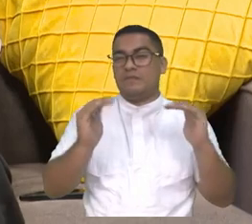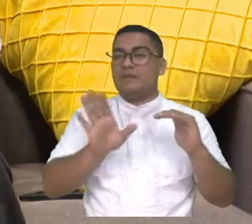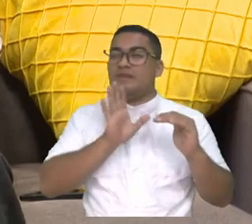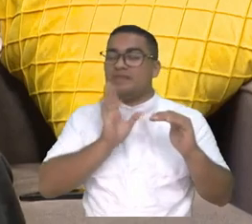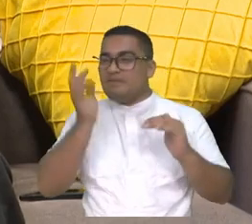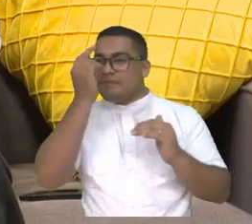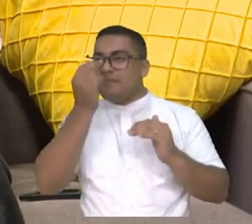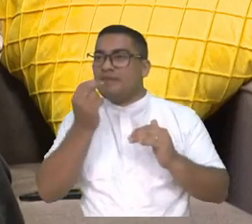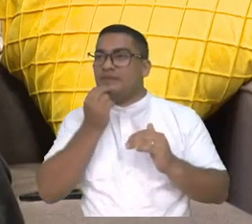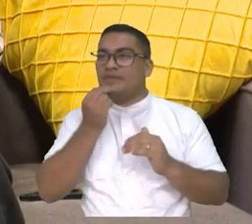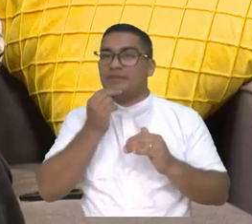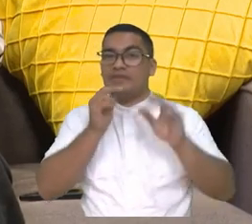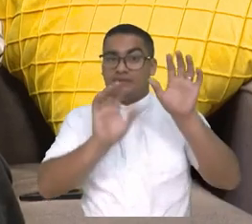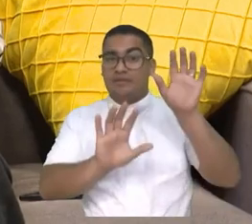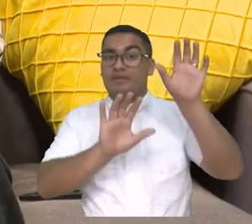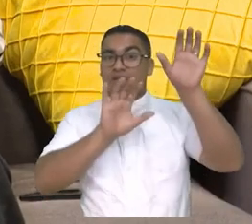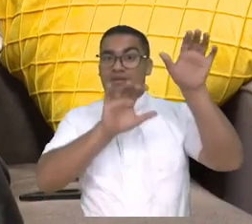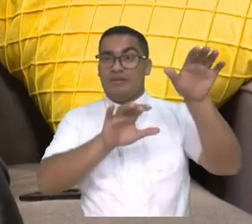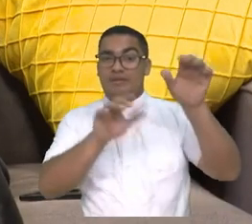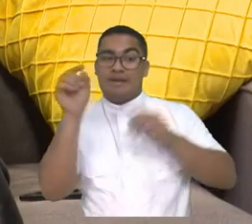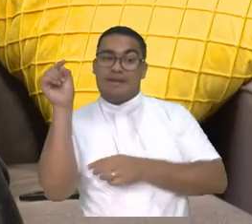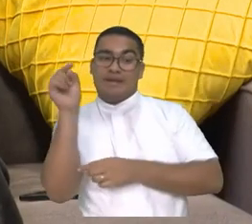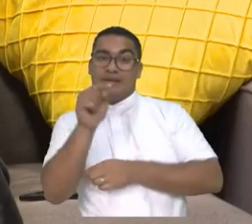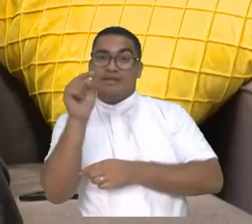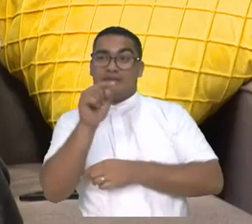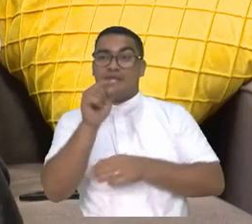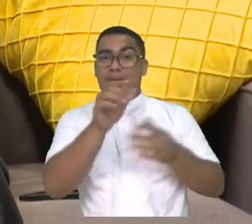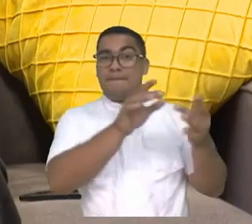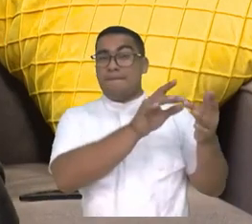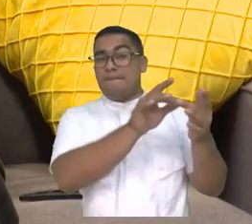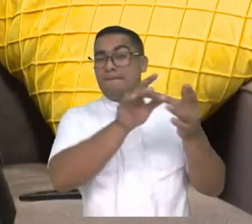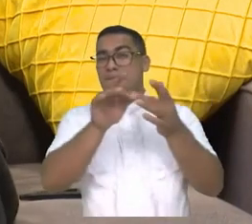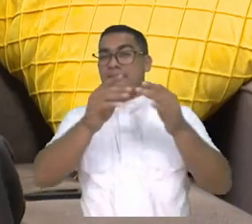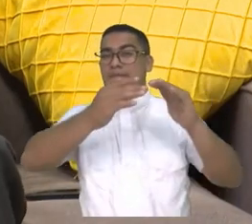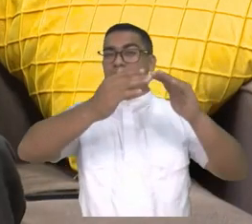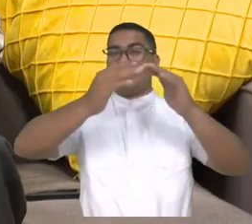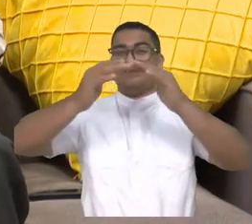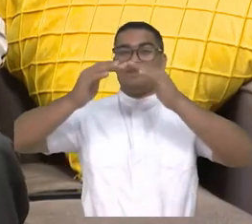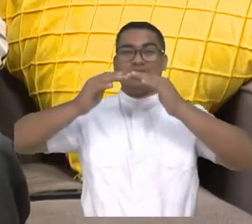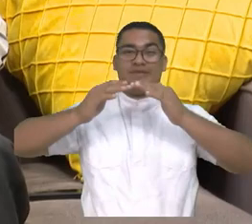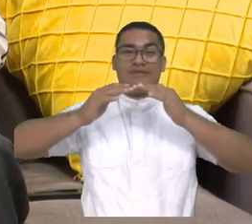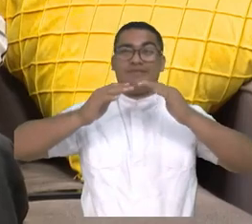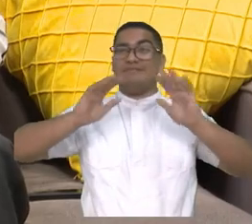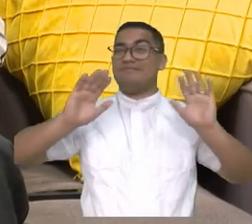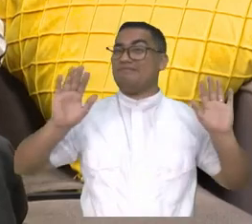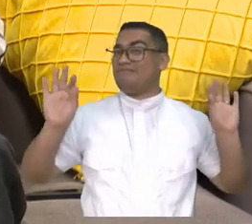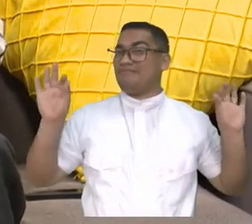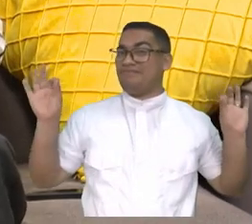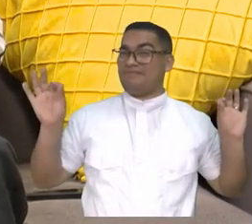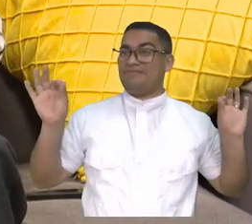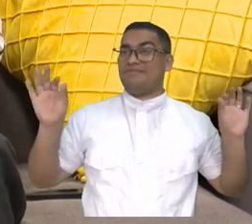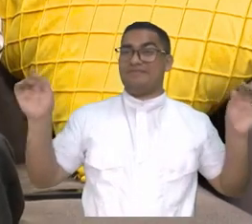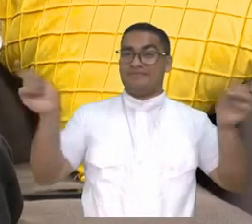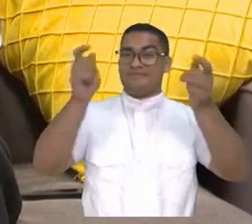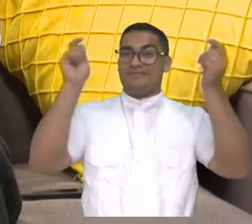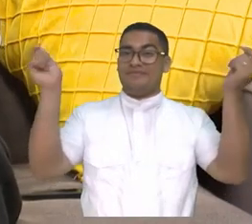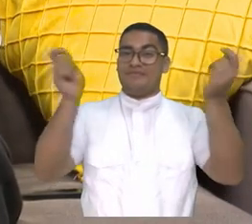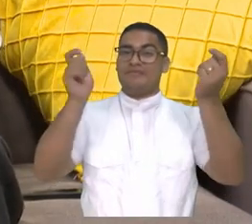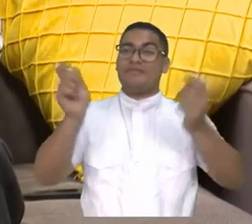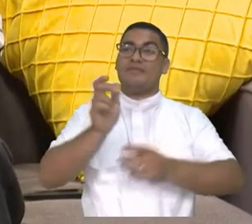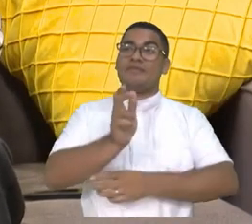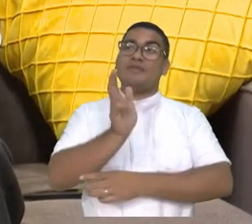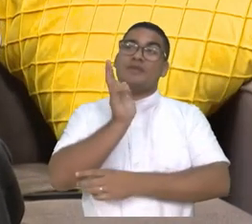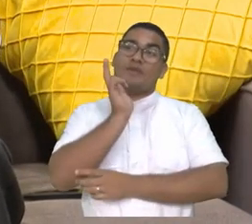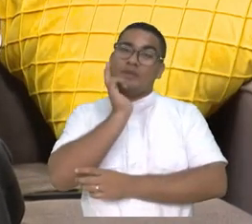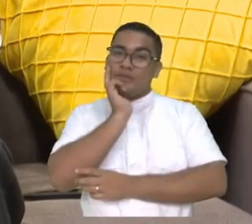comentario, León precisamente se viste de fiestas, se engalana y, y, se, y es un festejo en la ciudad de